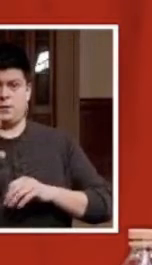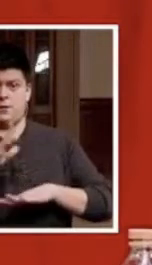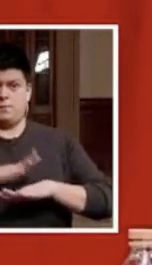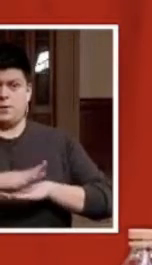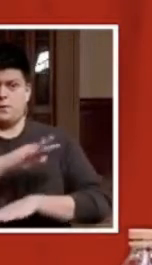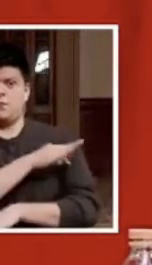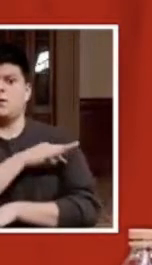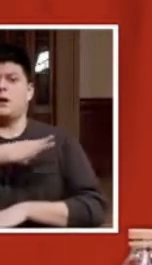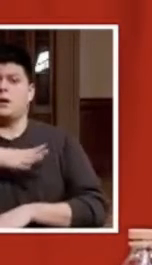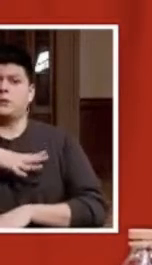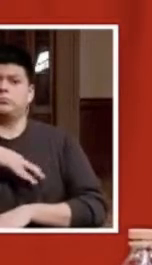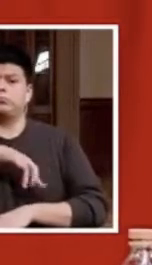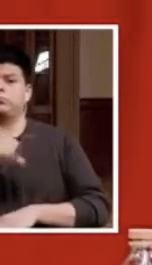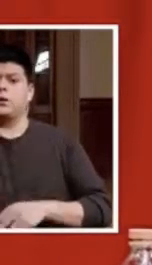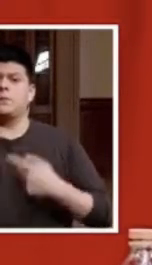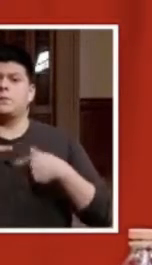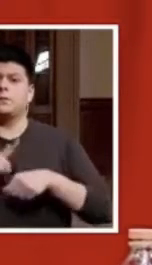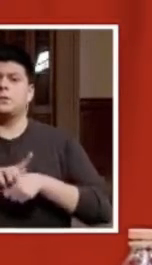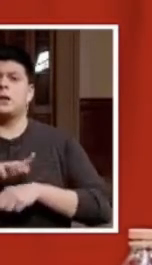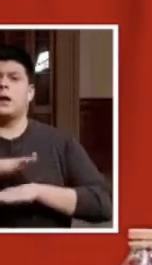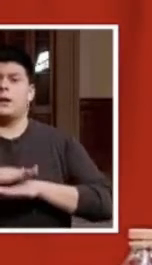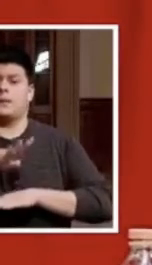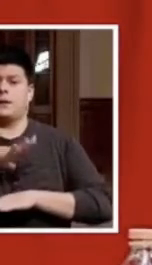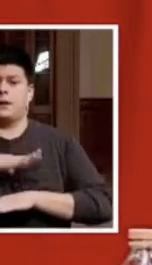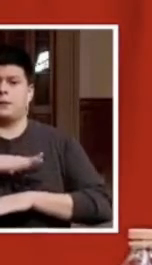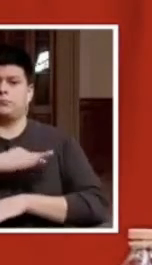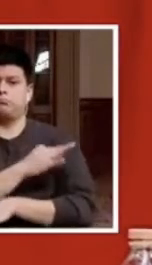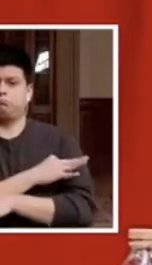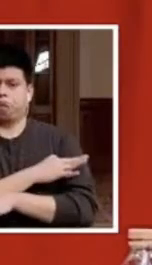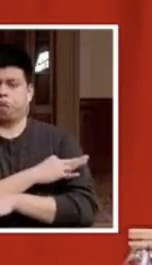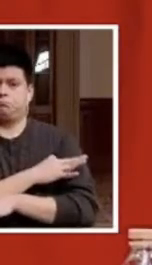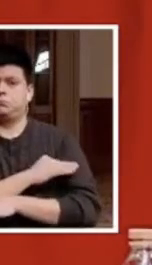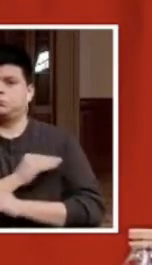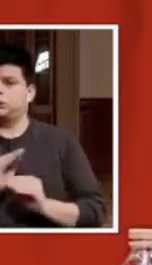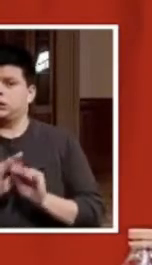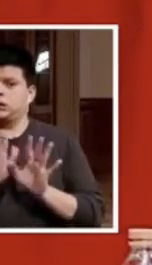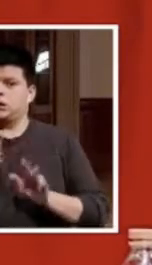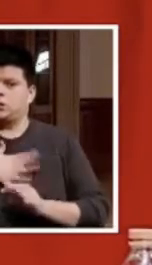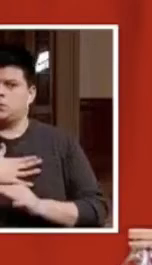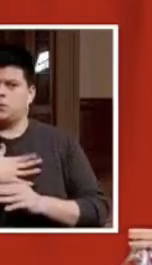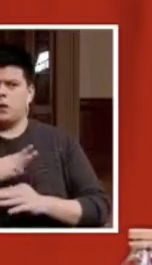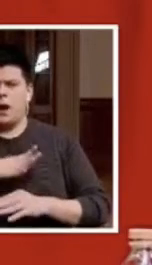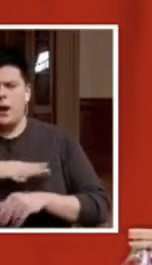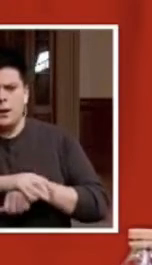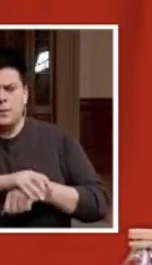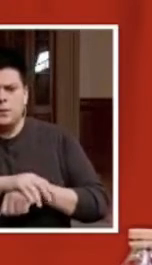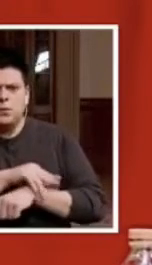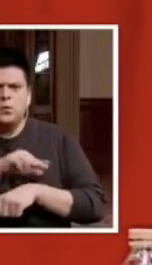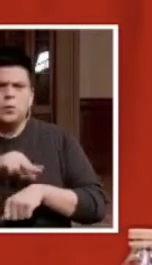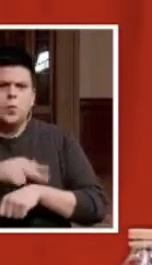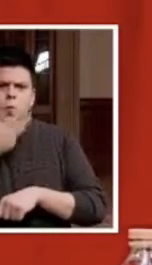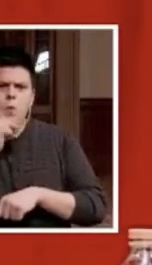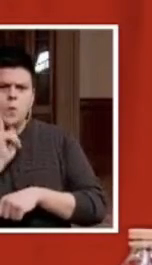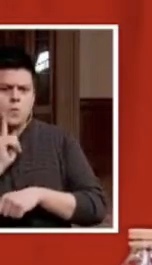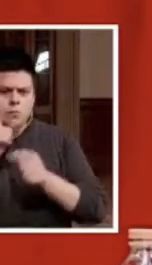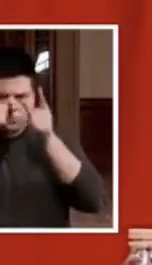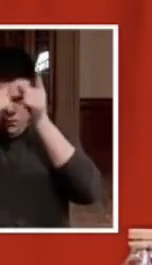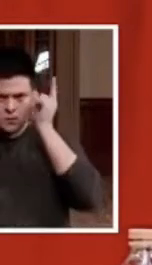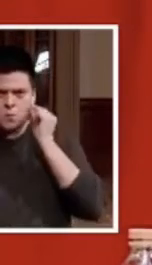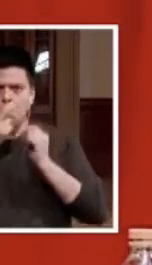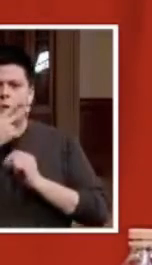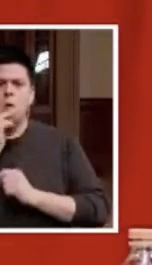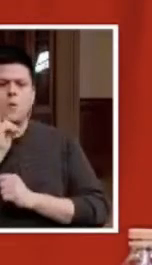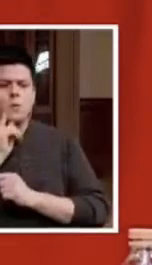vacunas porque tiene más personal que está ahí atendiendo. Obviamente un servidor, tengo muchísimos amigos, doctores, doctoras, enfermeras,